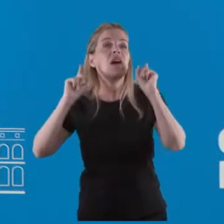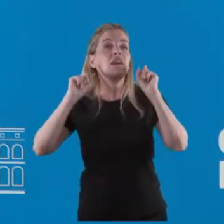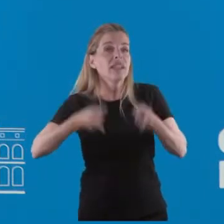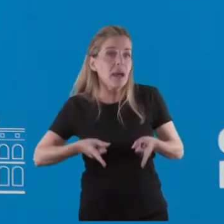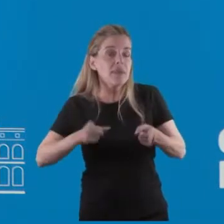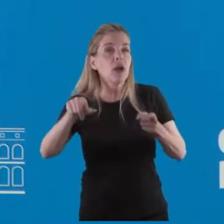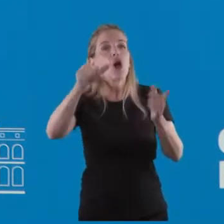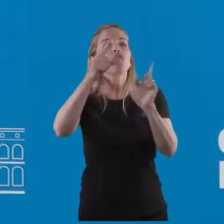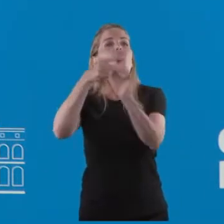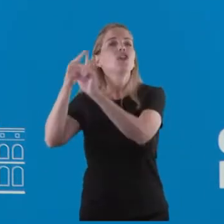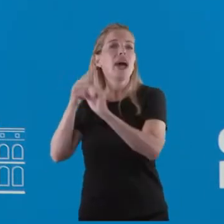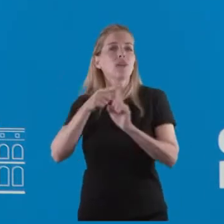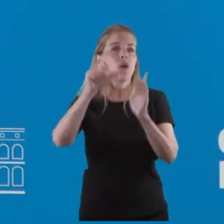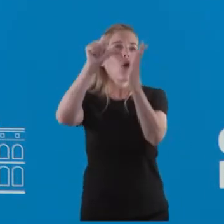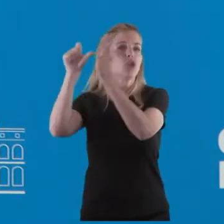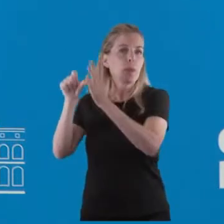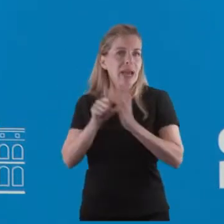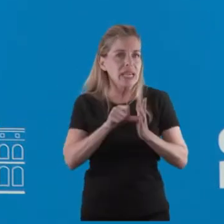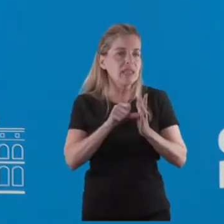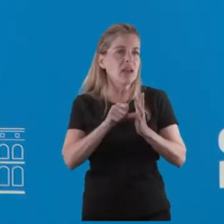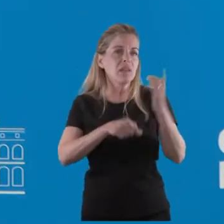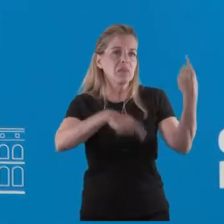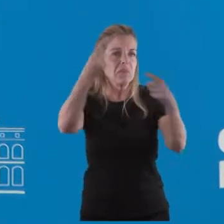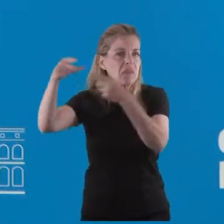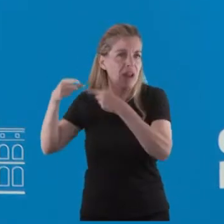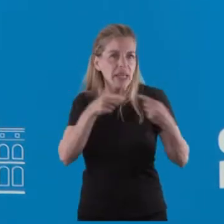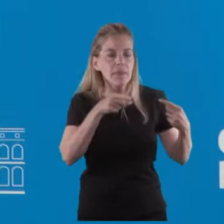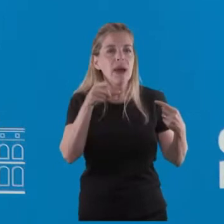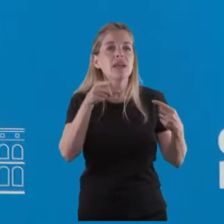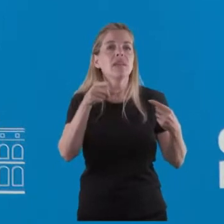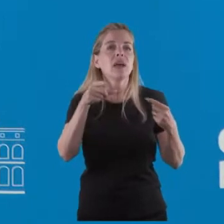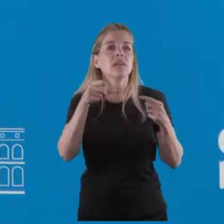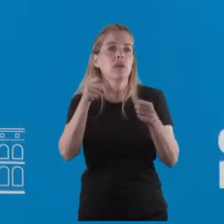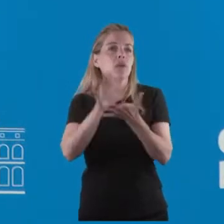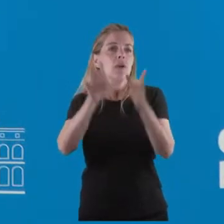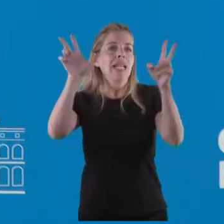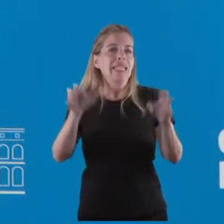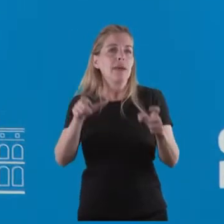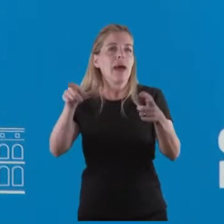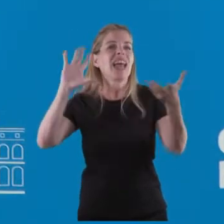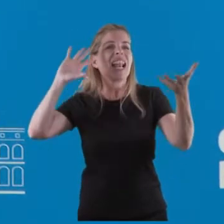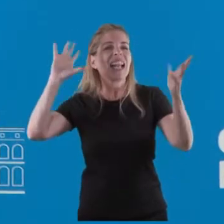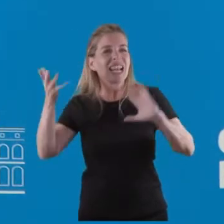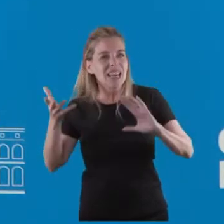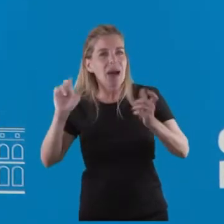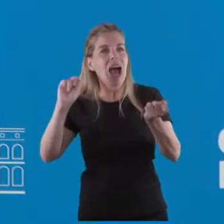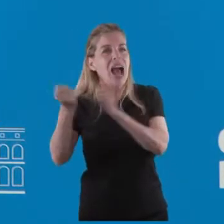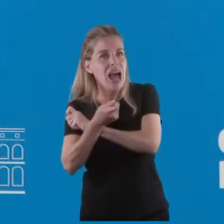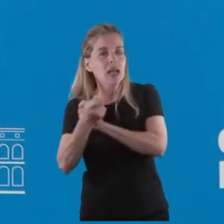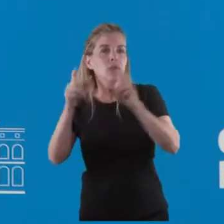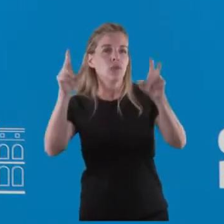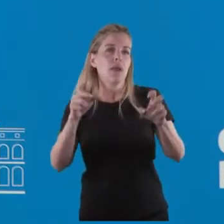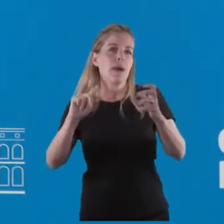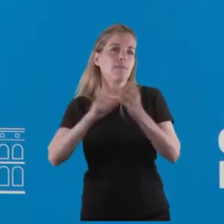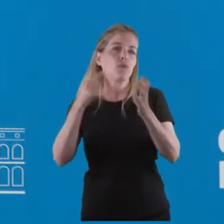países y todos aquellos puntos internacionales que hacen del tema de la crisis climática y del cambio climático parte central de